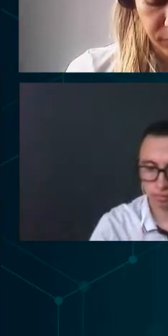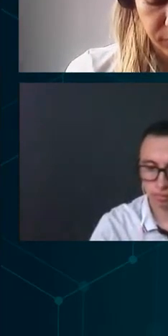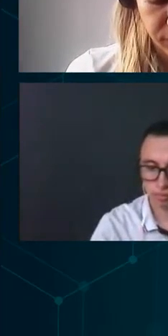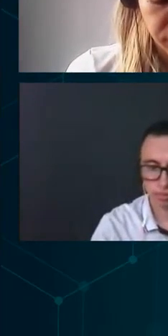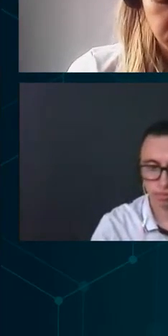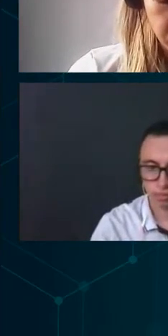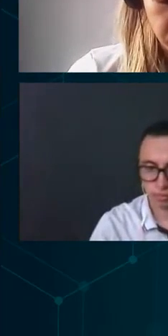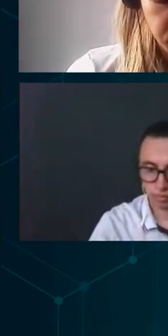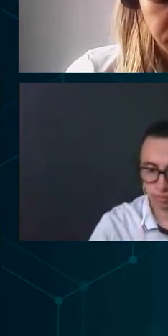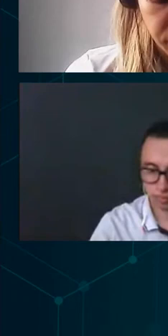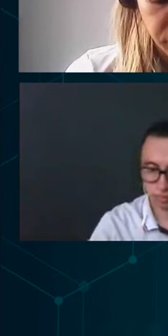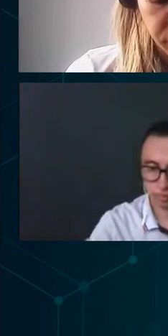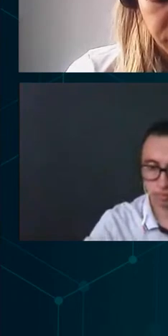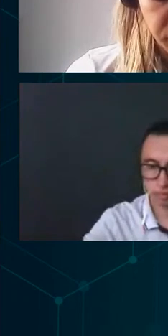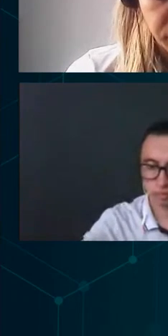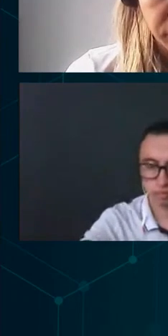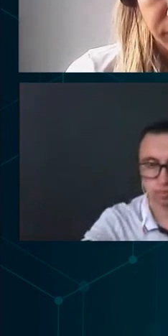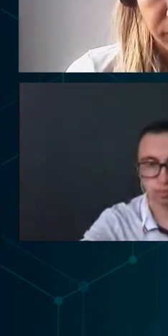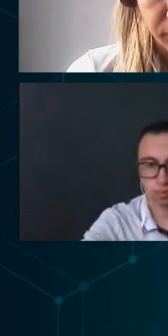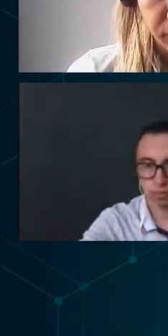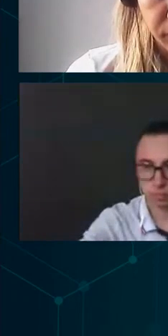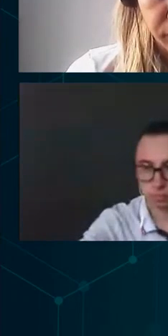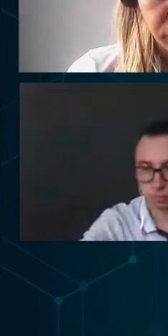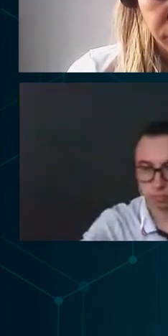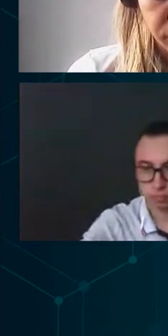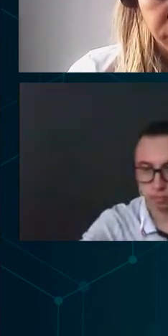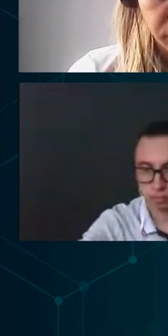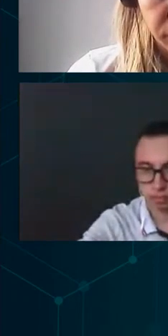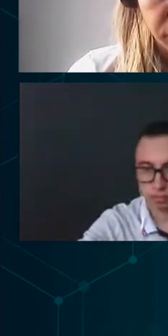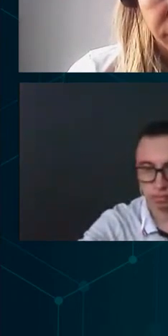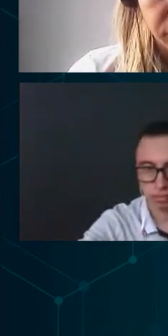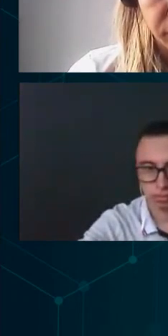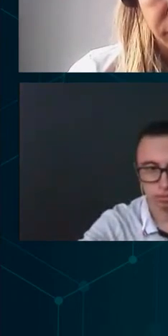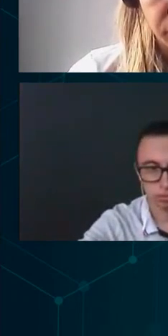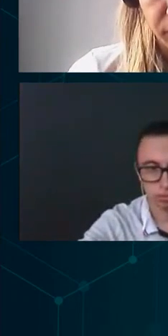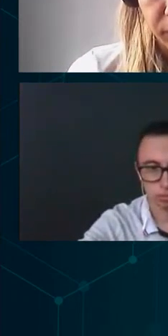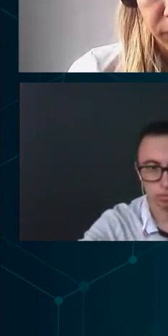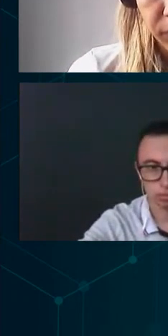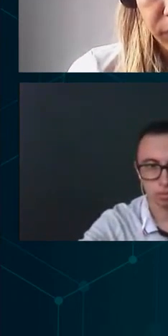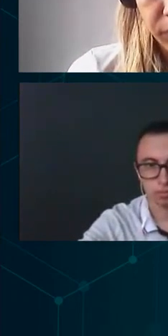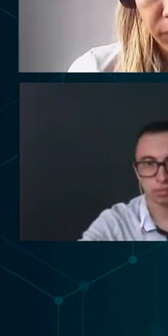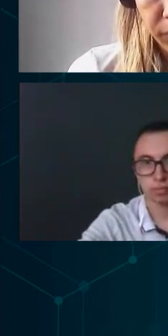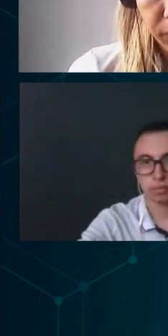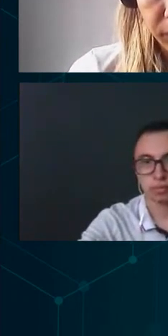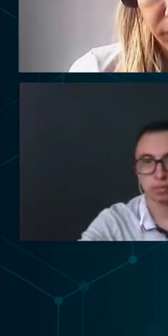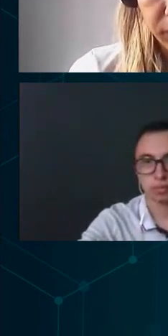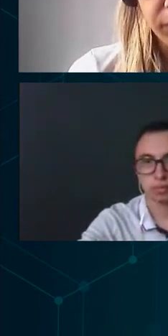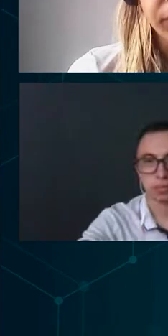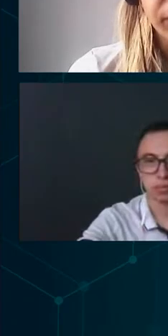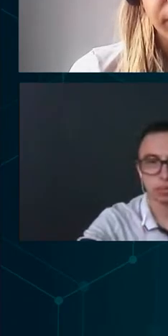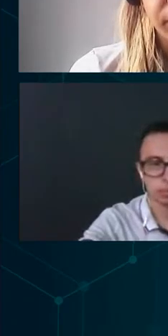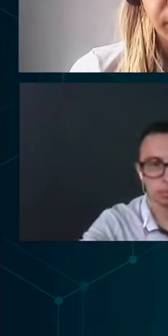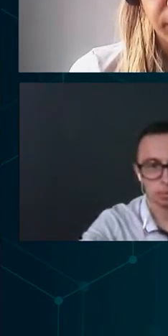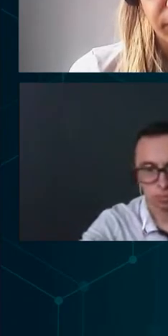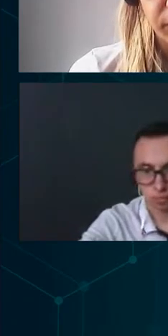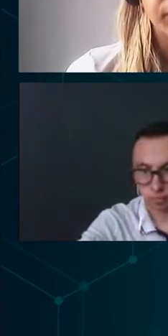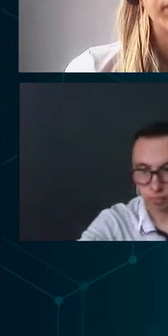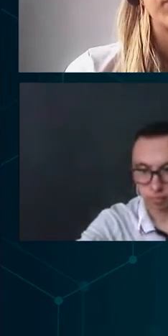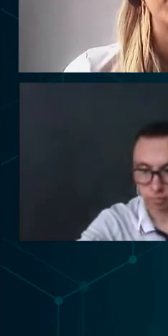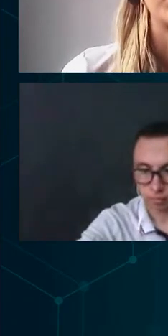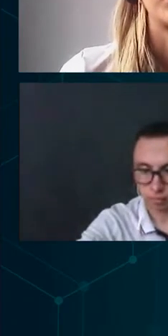esa una innovación sea disruptiva, una innovación sea transformadora, sino que día a día tú puedes estar